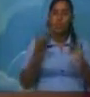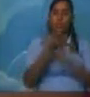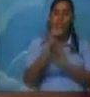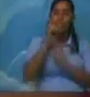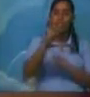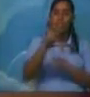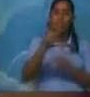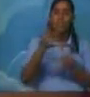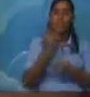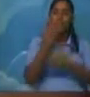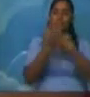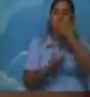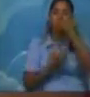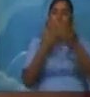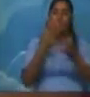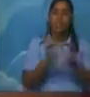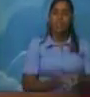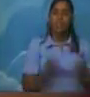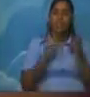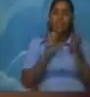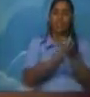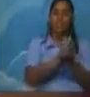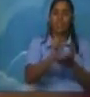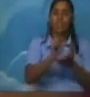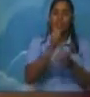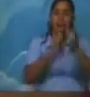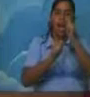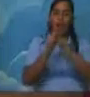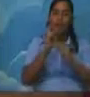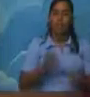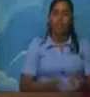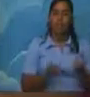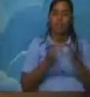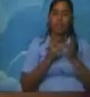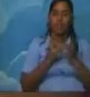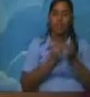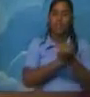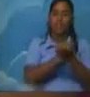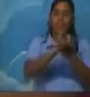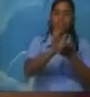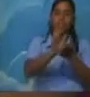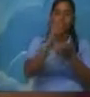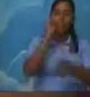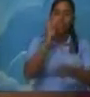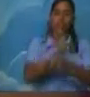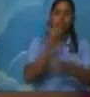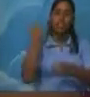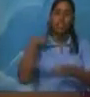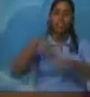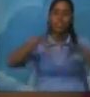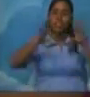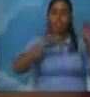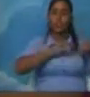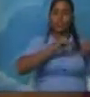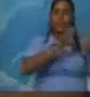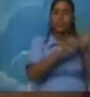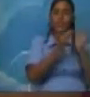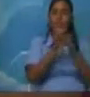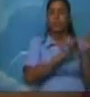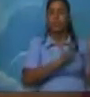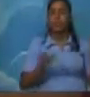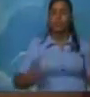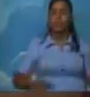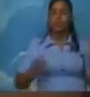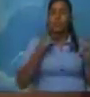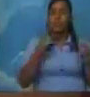ti Manantial de vida eterna agua de vida eterna que solamente se obtiene aceptando a Jesucristo Cristo lo